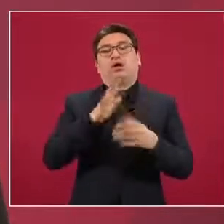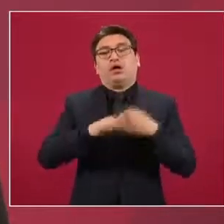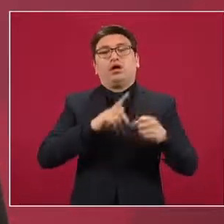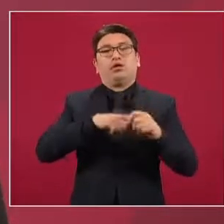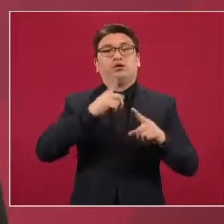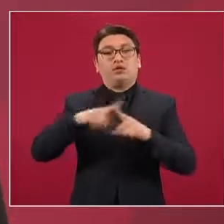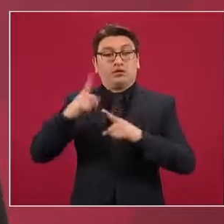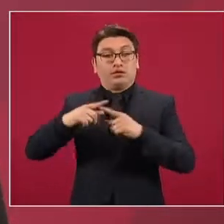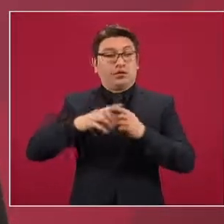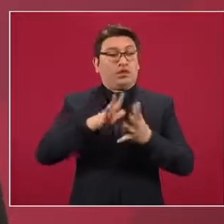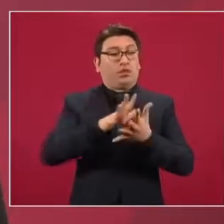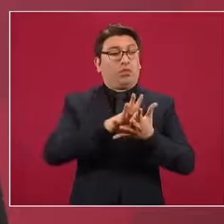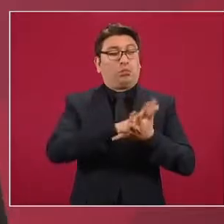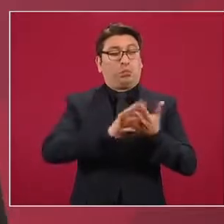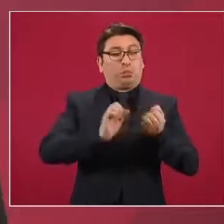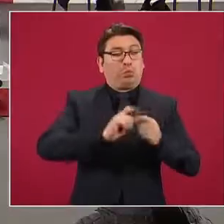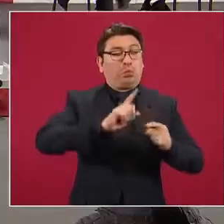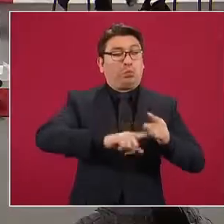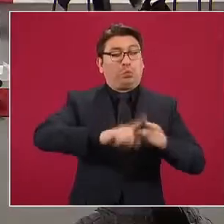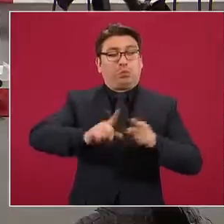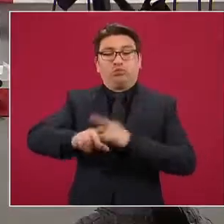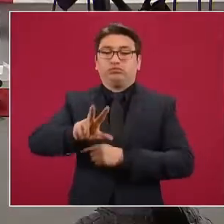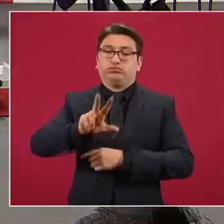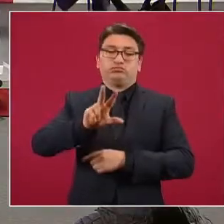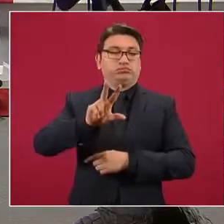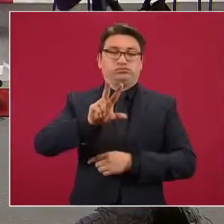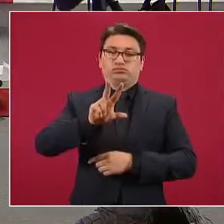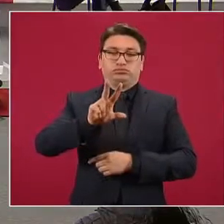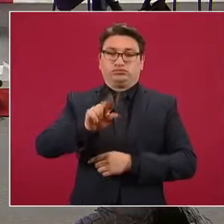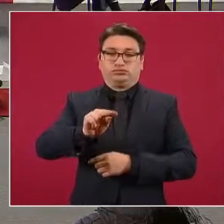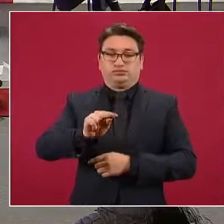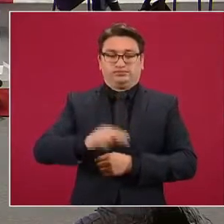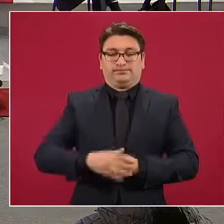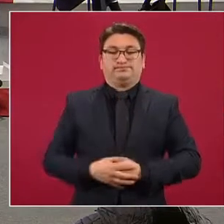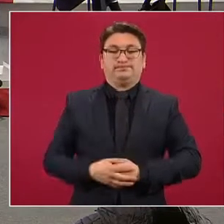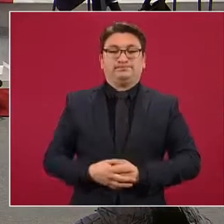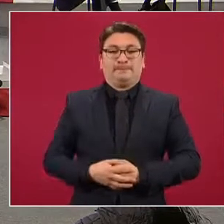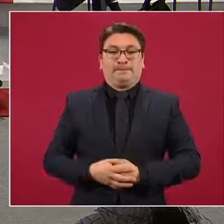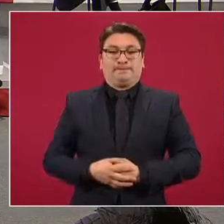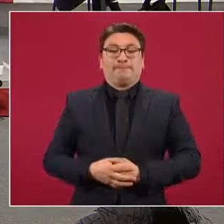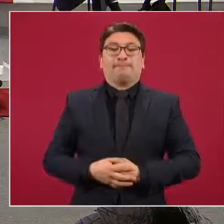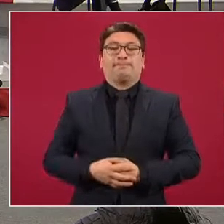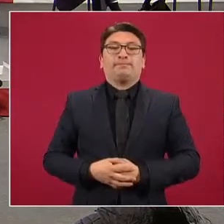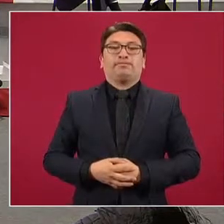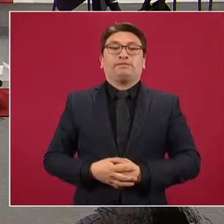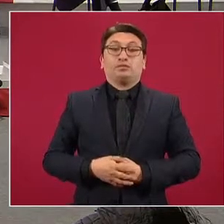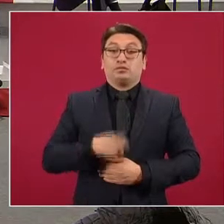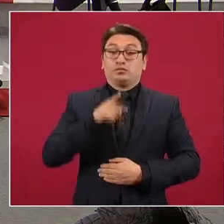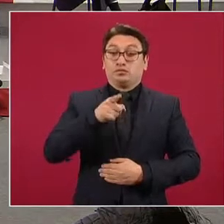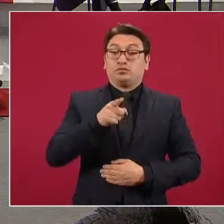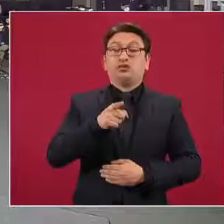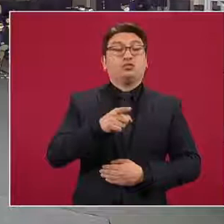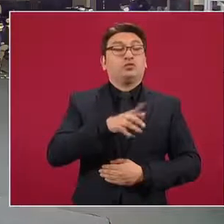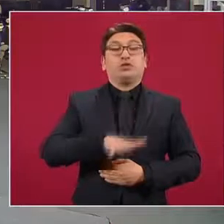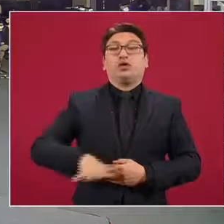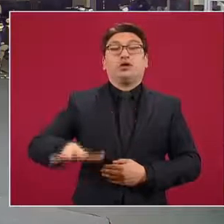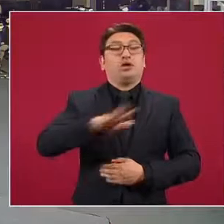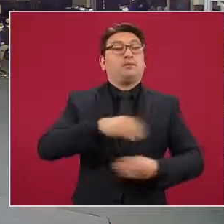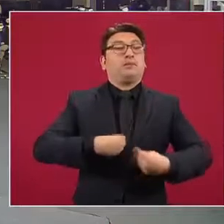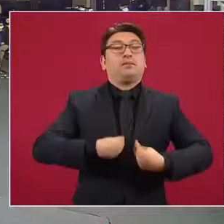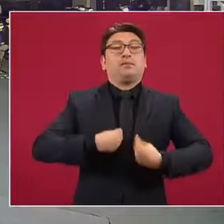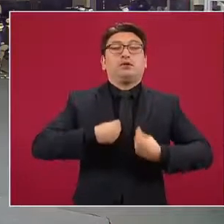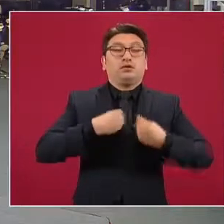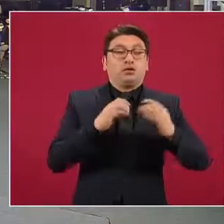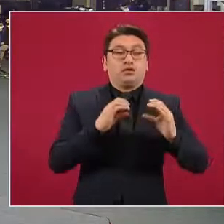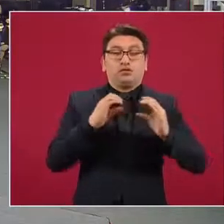propiciar su destrucción y la de no solazarte con su deterioro. Procura preservar la vida y el entorno